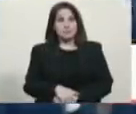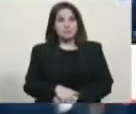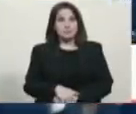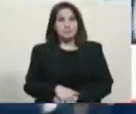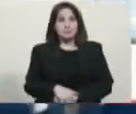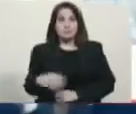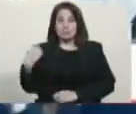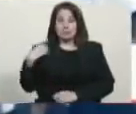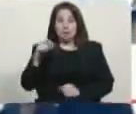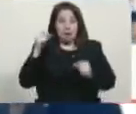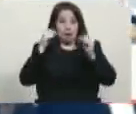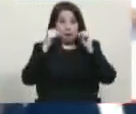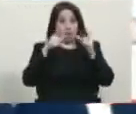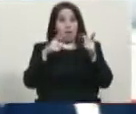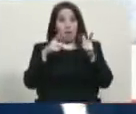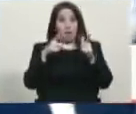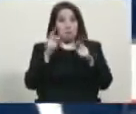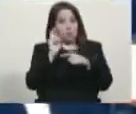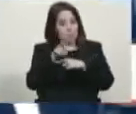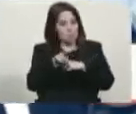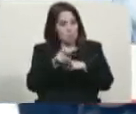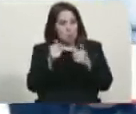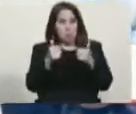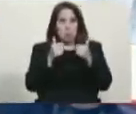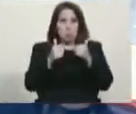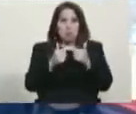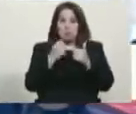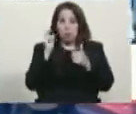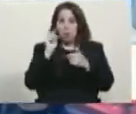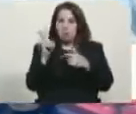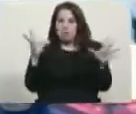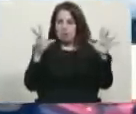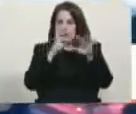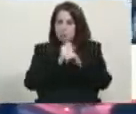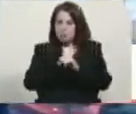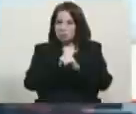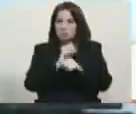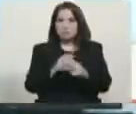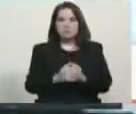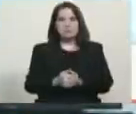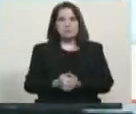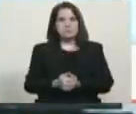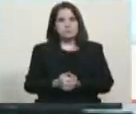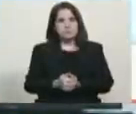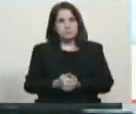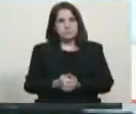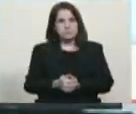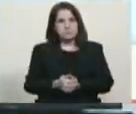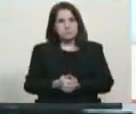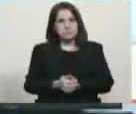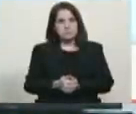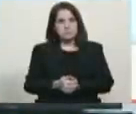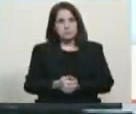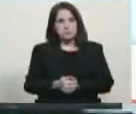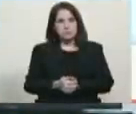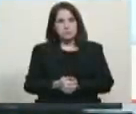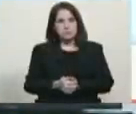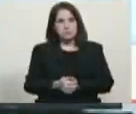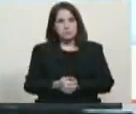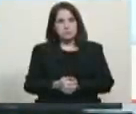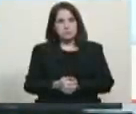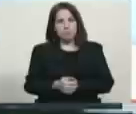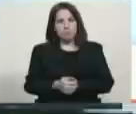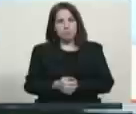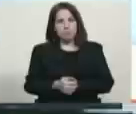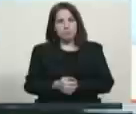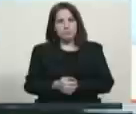Me sorprendió. Yo lo vi en la noche, porque no estaba en ningún noticiero. Cuando debería